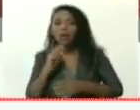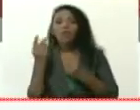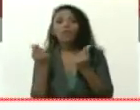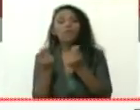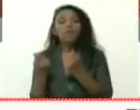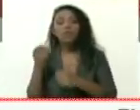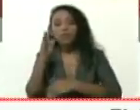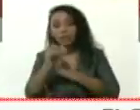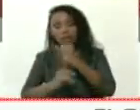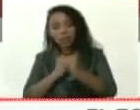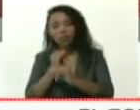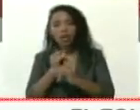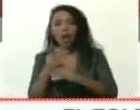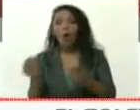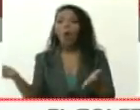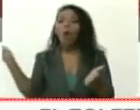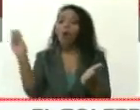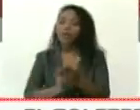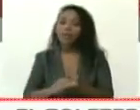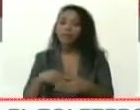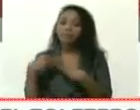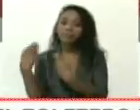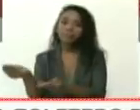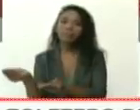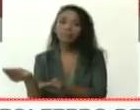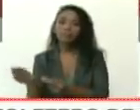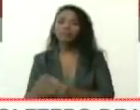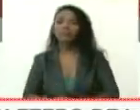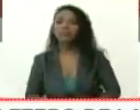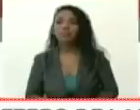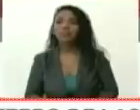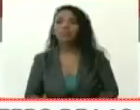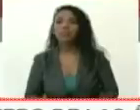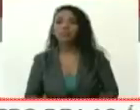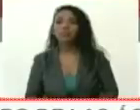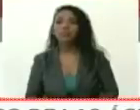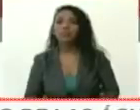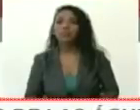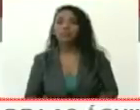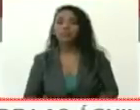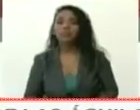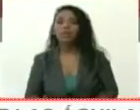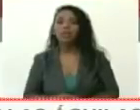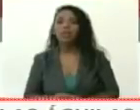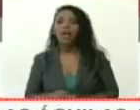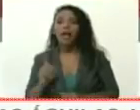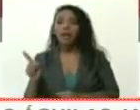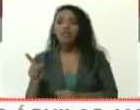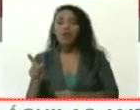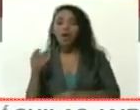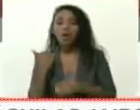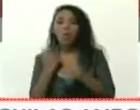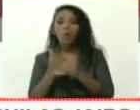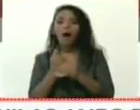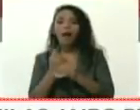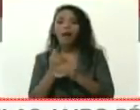otra vez. Y fueron Néstor y Cristina los que impidieron la entrega de la